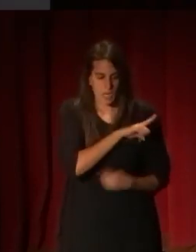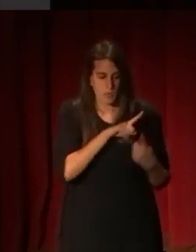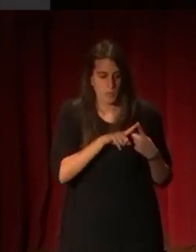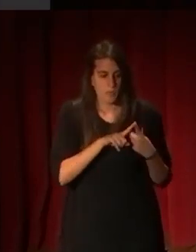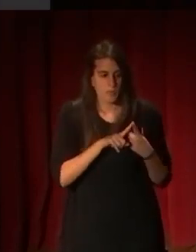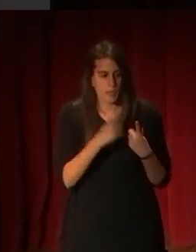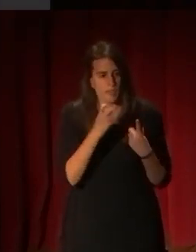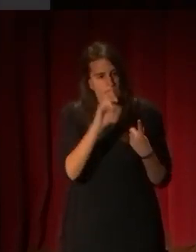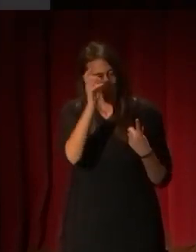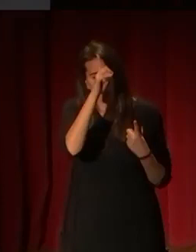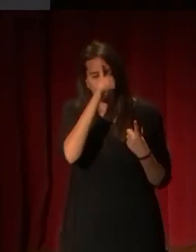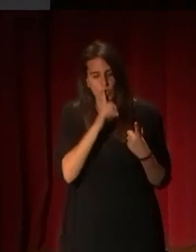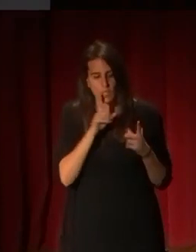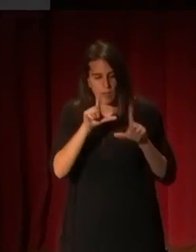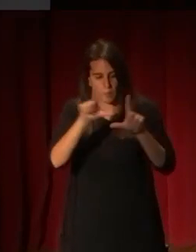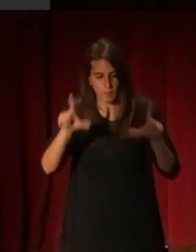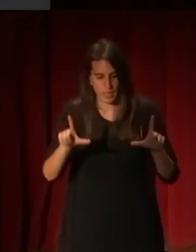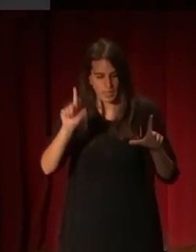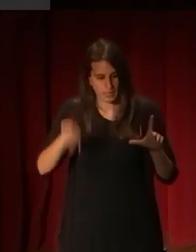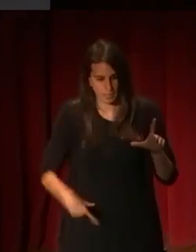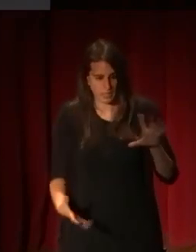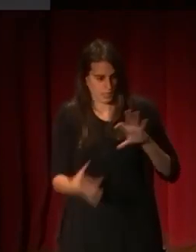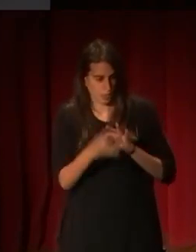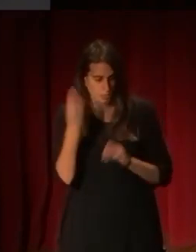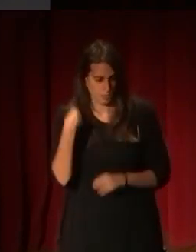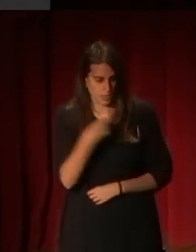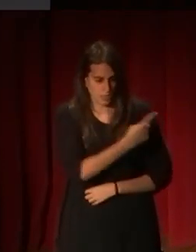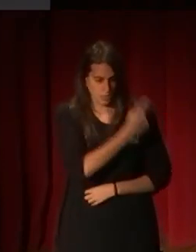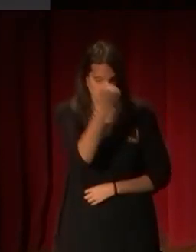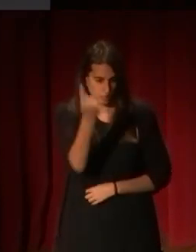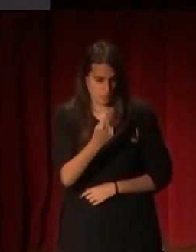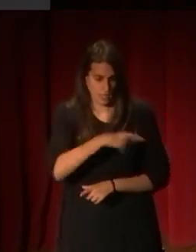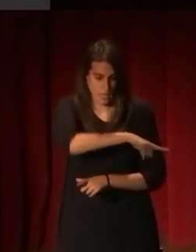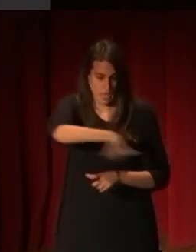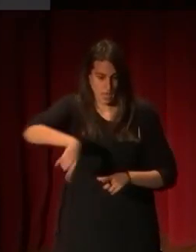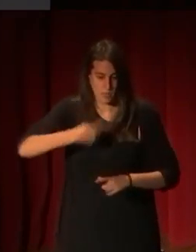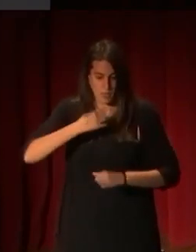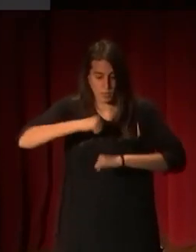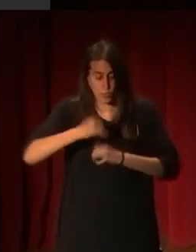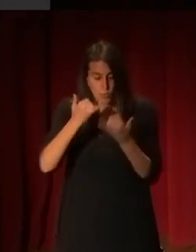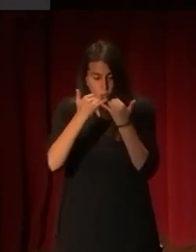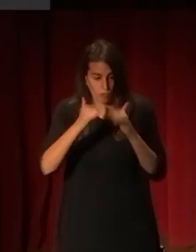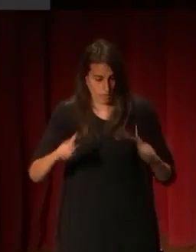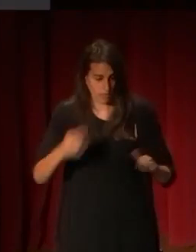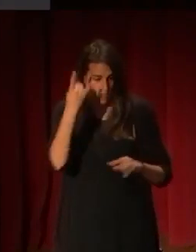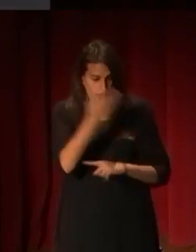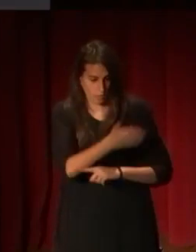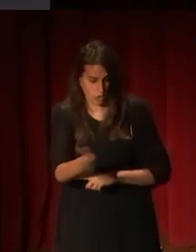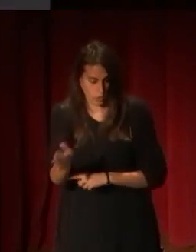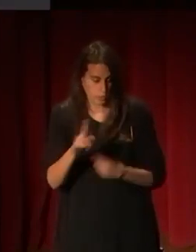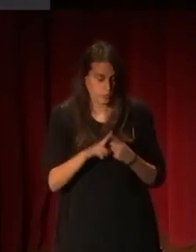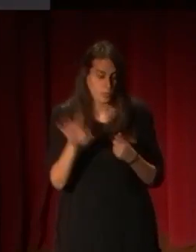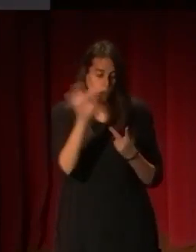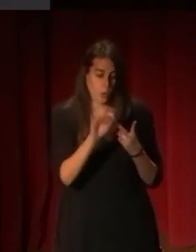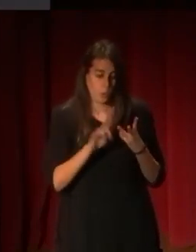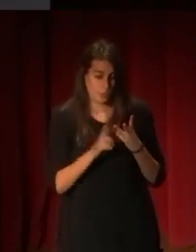en el museo del teatro a la scala de milán también también hay una vista de la plaza mayor con un festejo taurino o